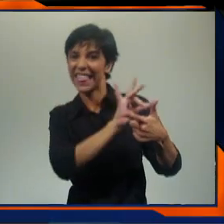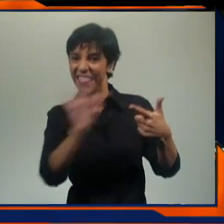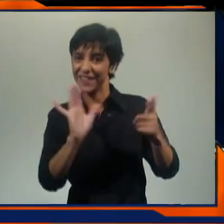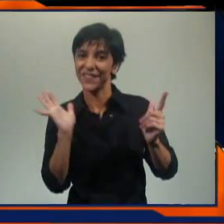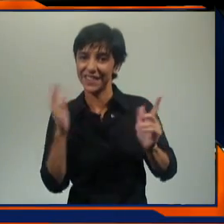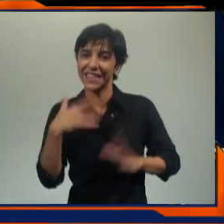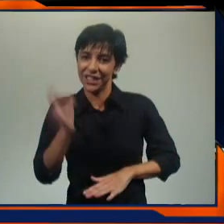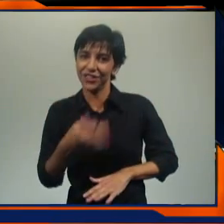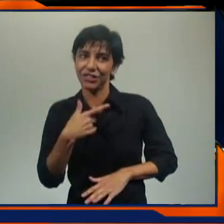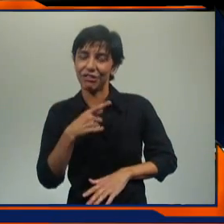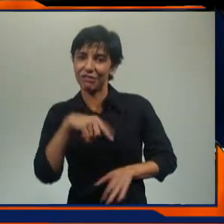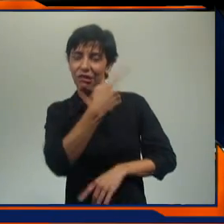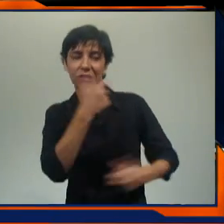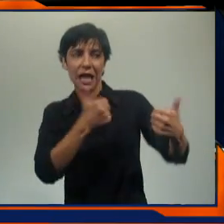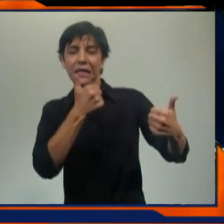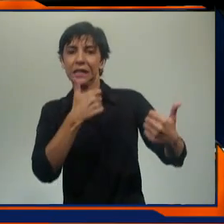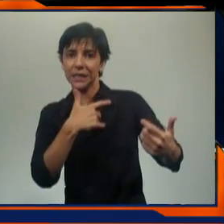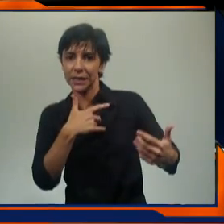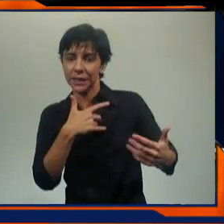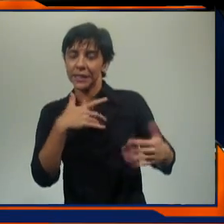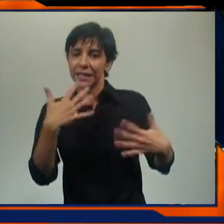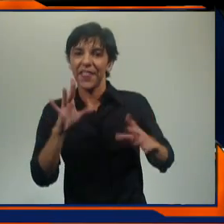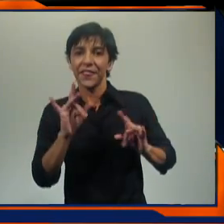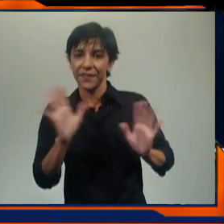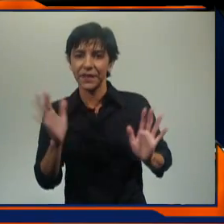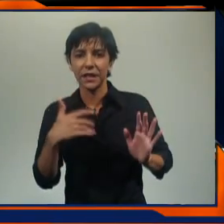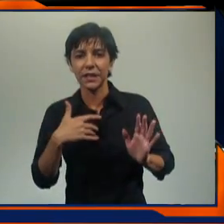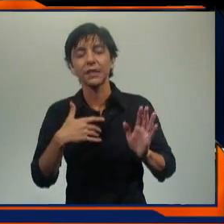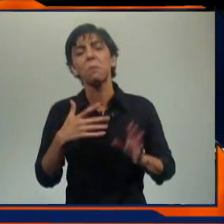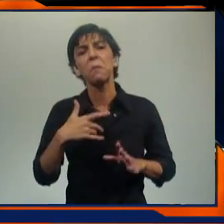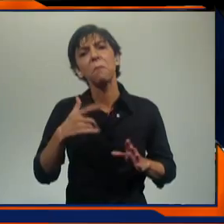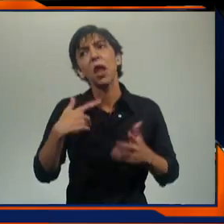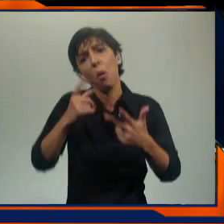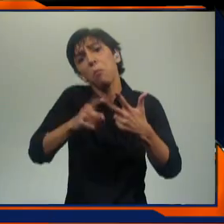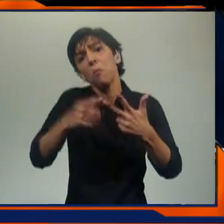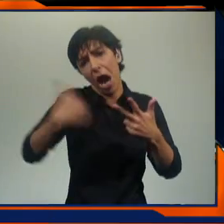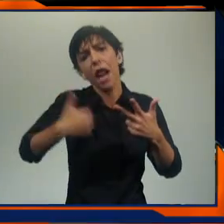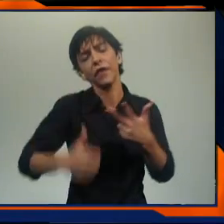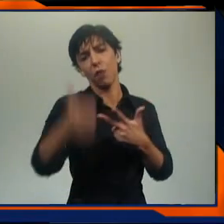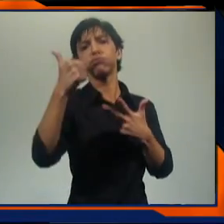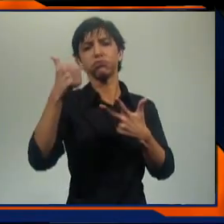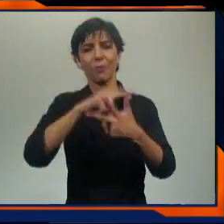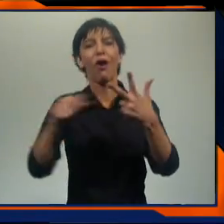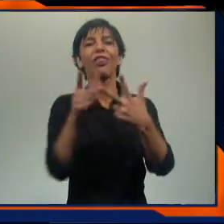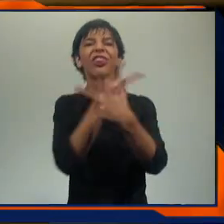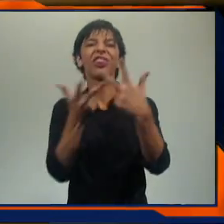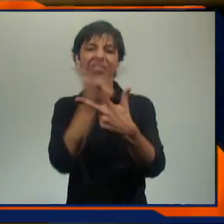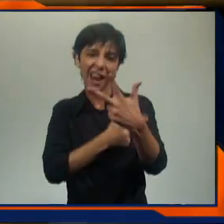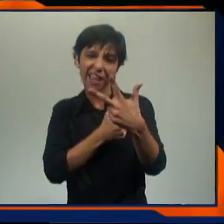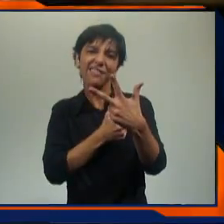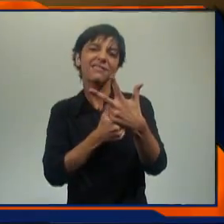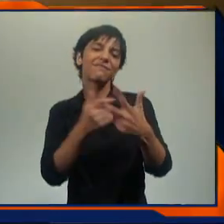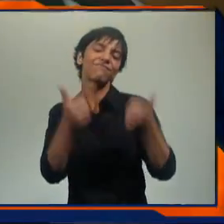ser muy duros. ¿Sí? Yo creo que son más que nada Argentina, Brasil y Chile son los tres países más fuertes, y ahí va a estar un poco la puja de las